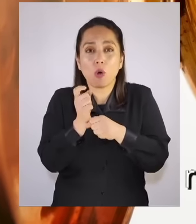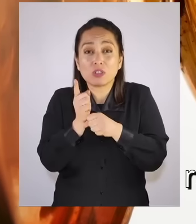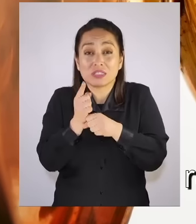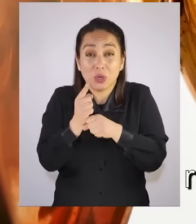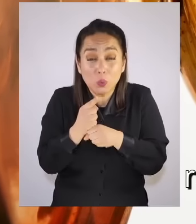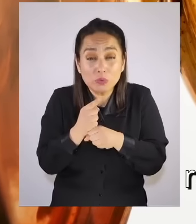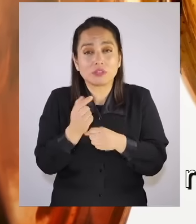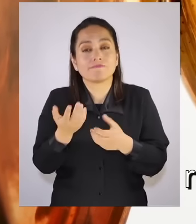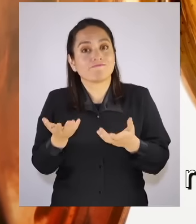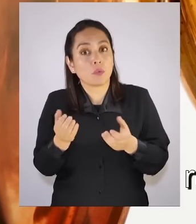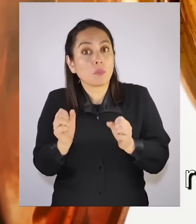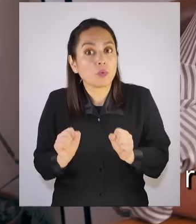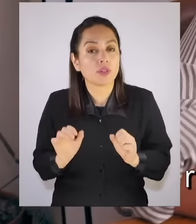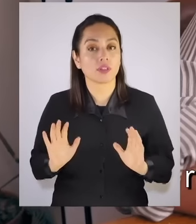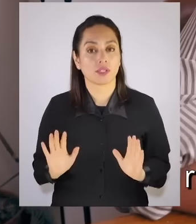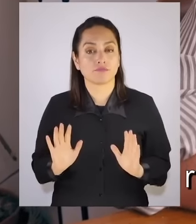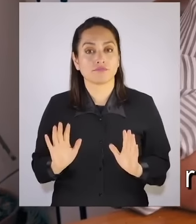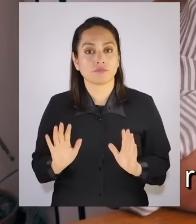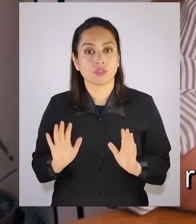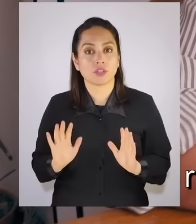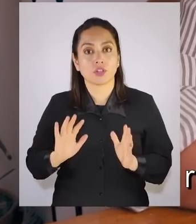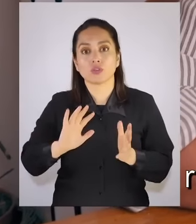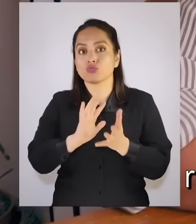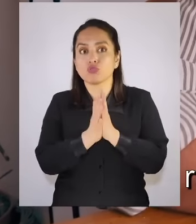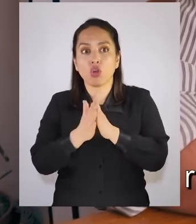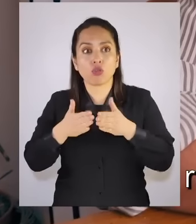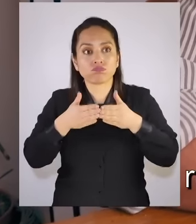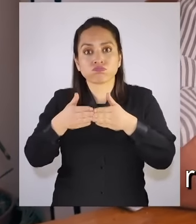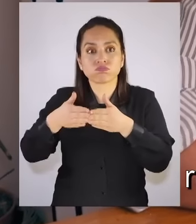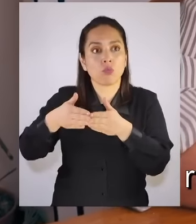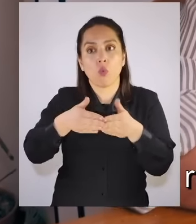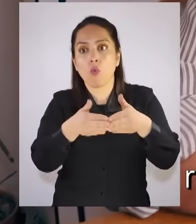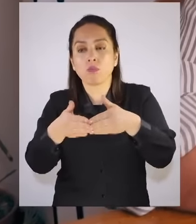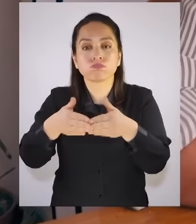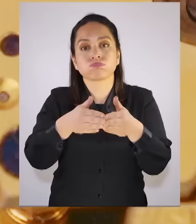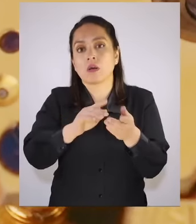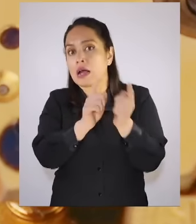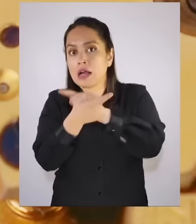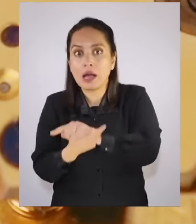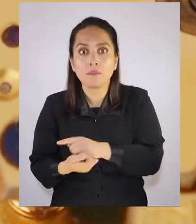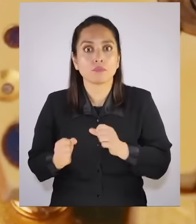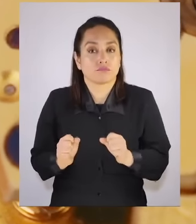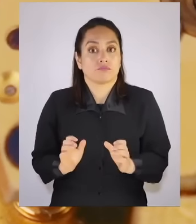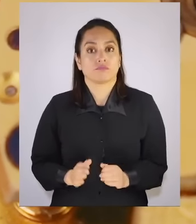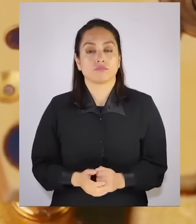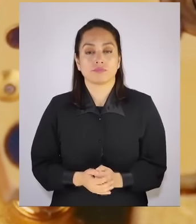segundos, podían alterar completamente el rumbo hacia donde estaban viajando.